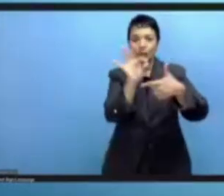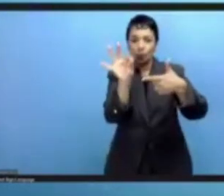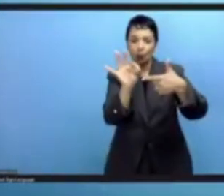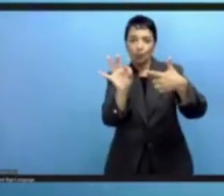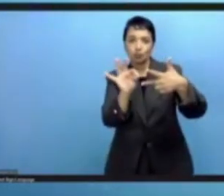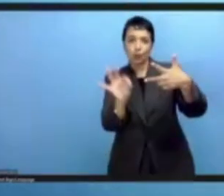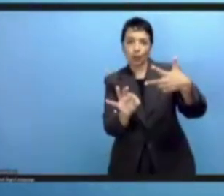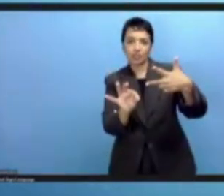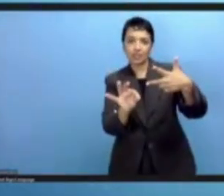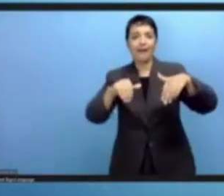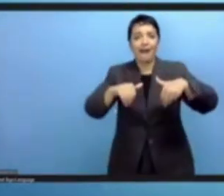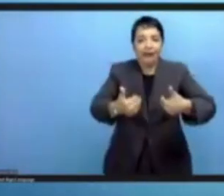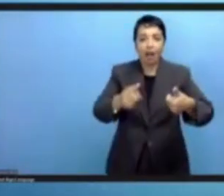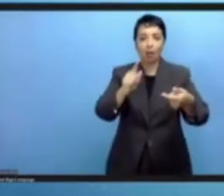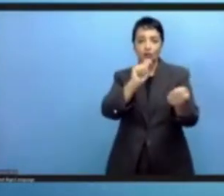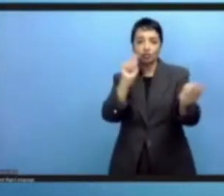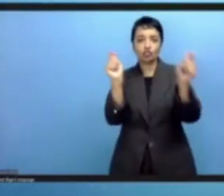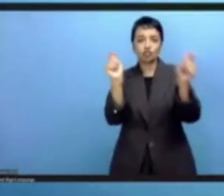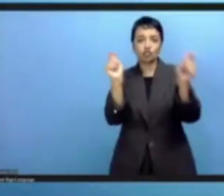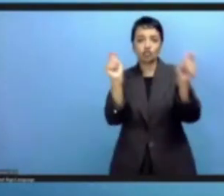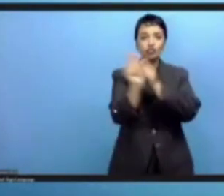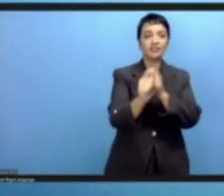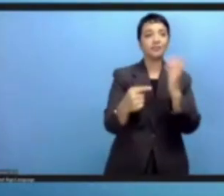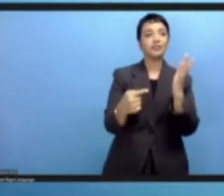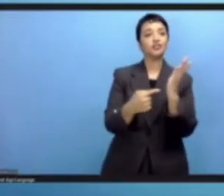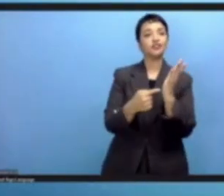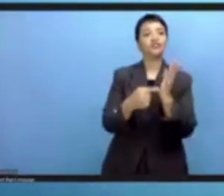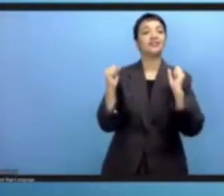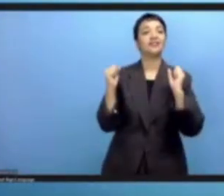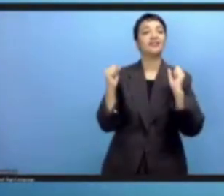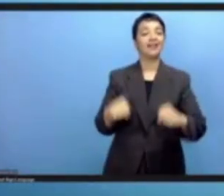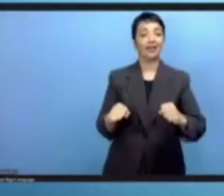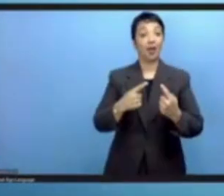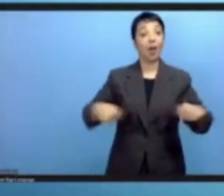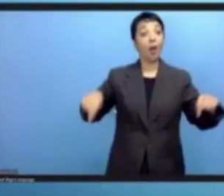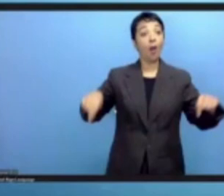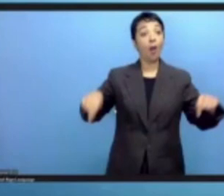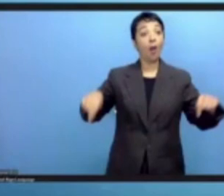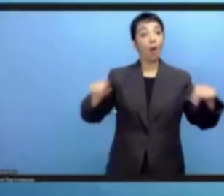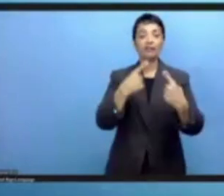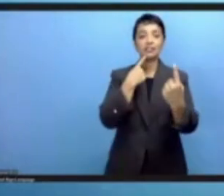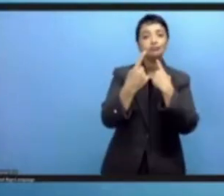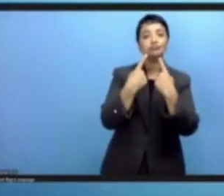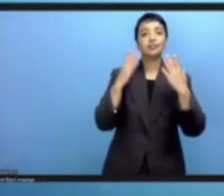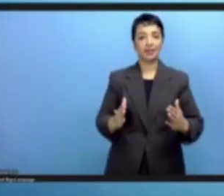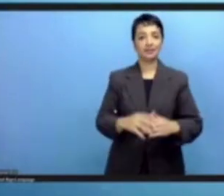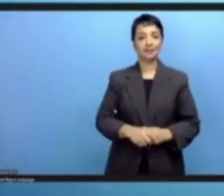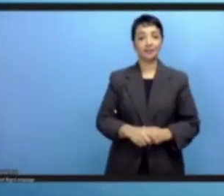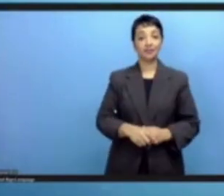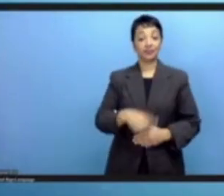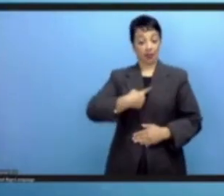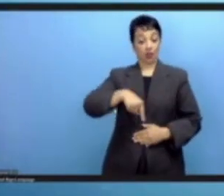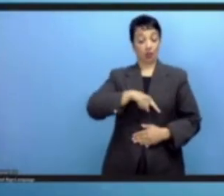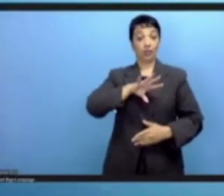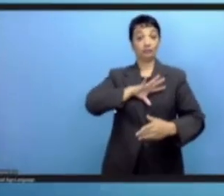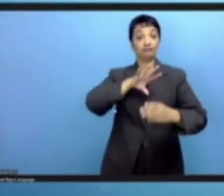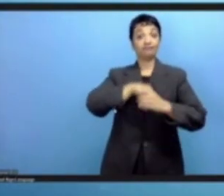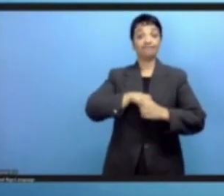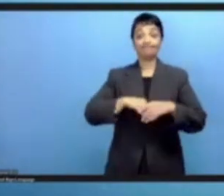hay tres preguntas clave en este recorrido de transformación digital que creo que todos deberíamos responder por qué